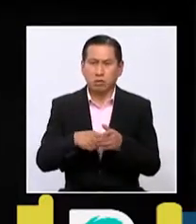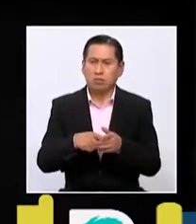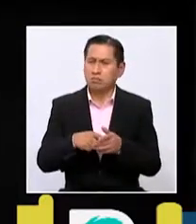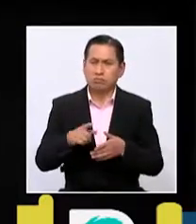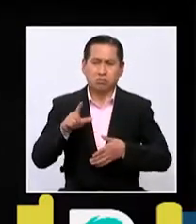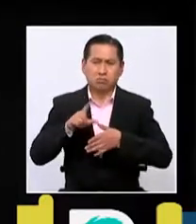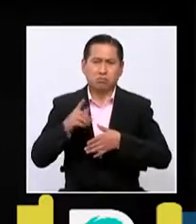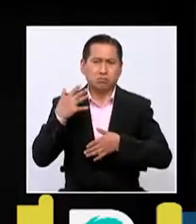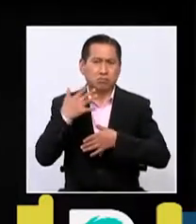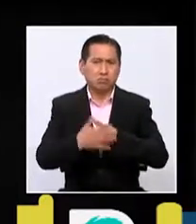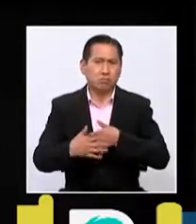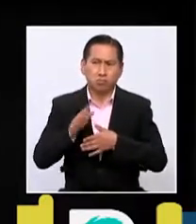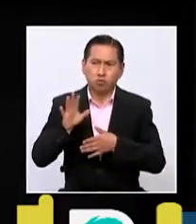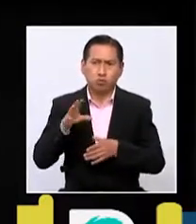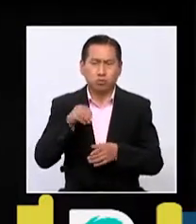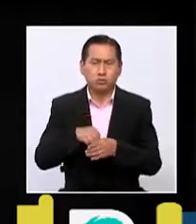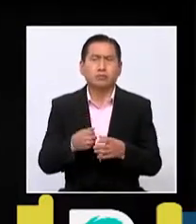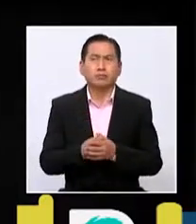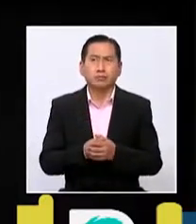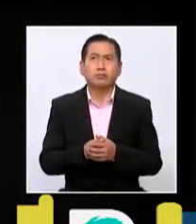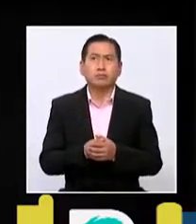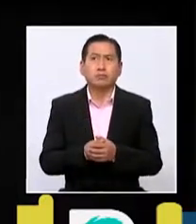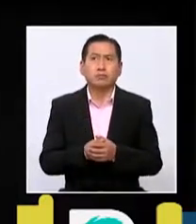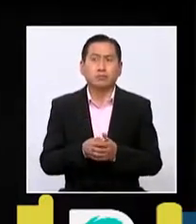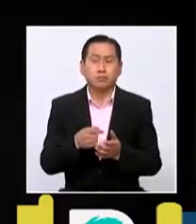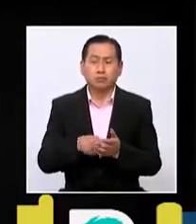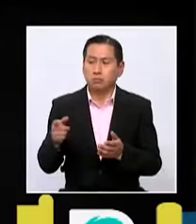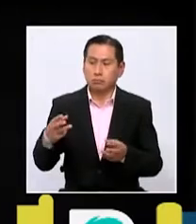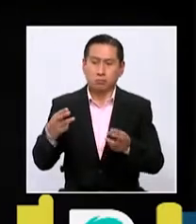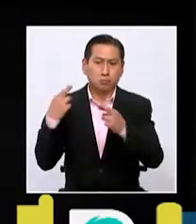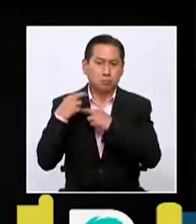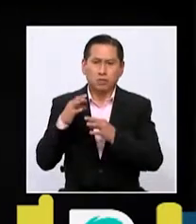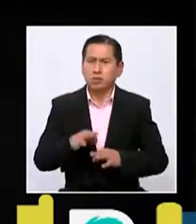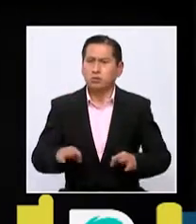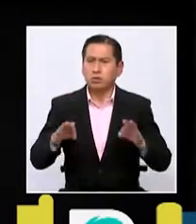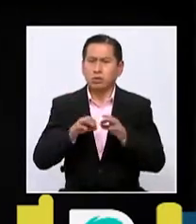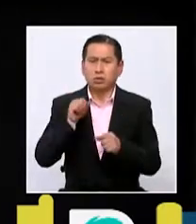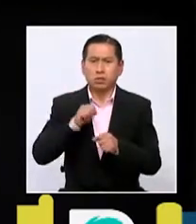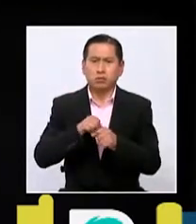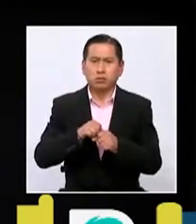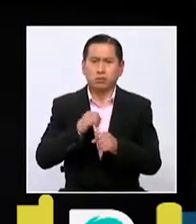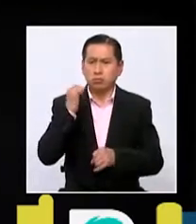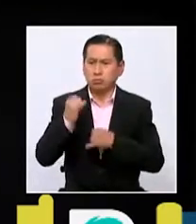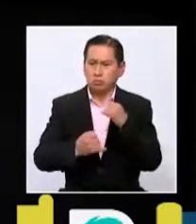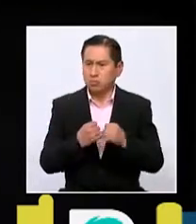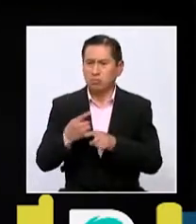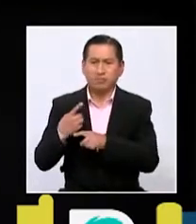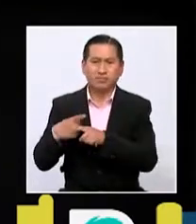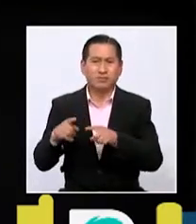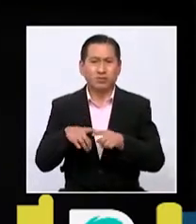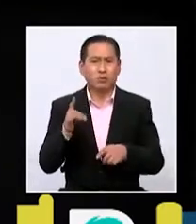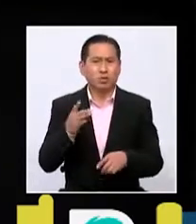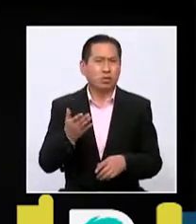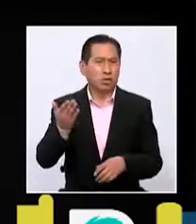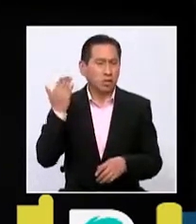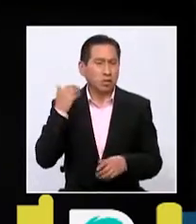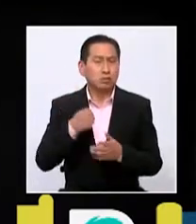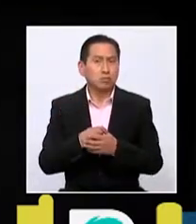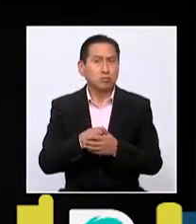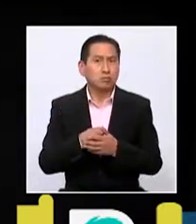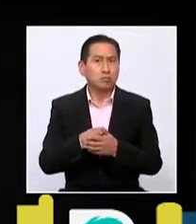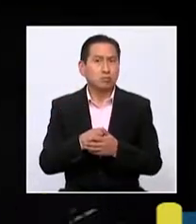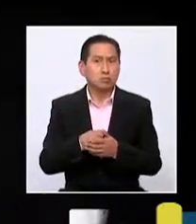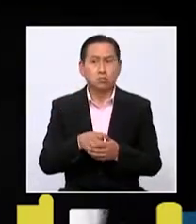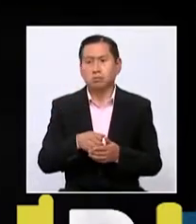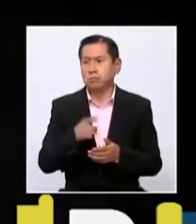América Latina, llegó a ejercer importantes cargos diplomáticos en distintas etapas de Bolivia, uno de los hombres más